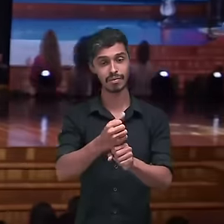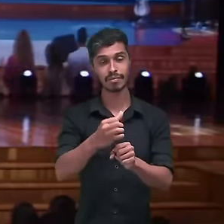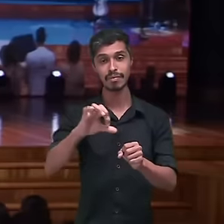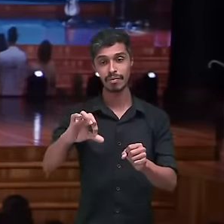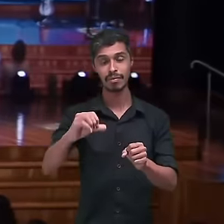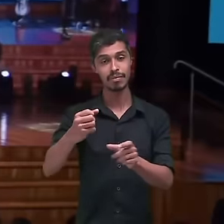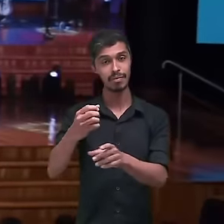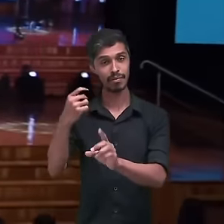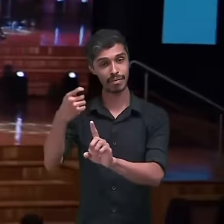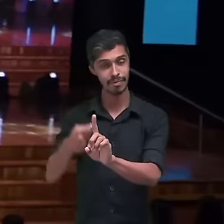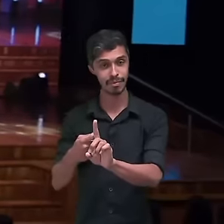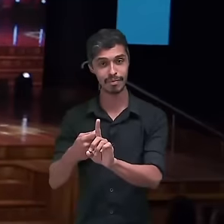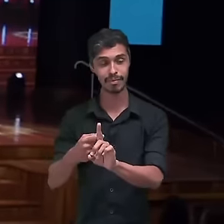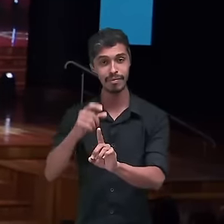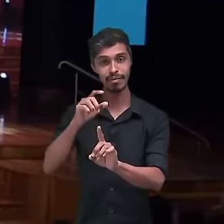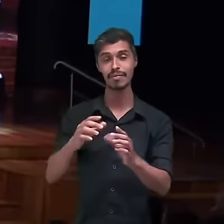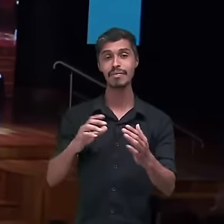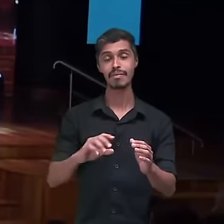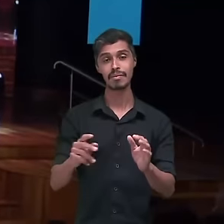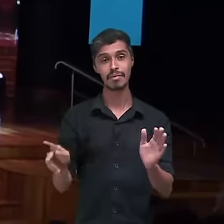egipcio.